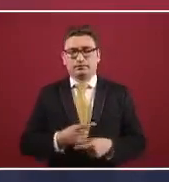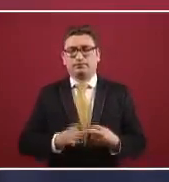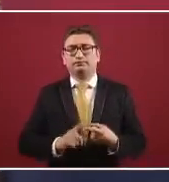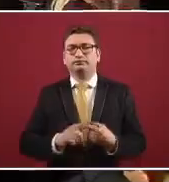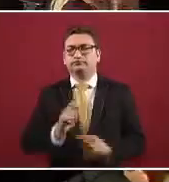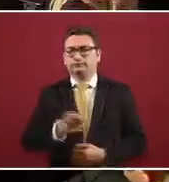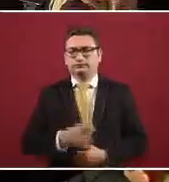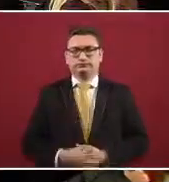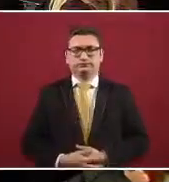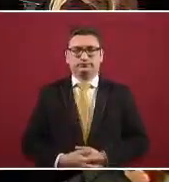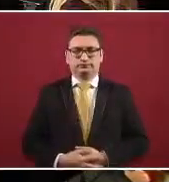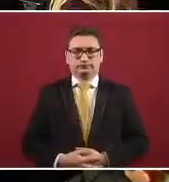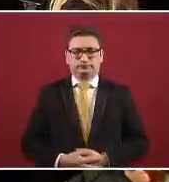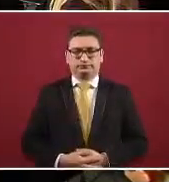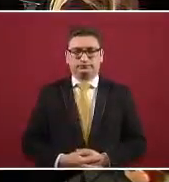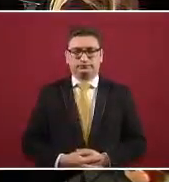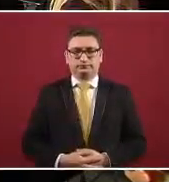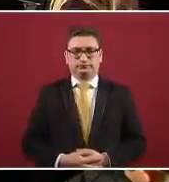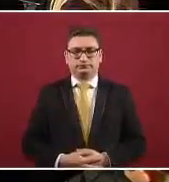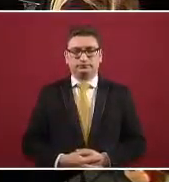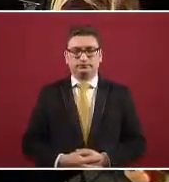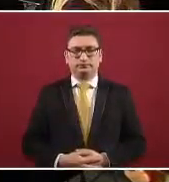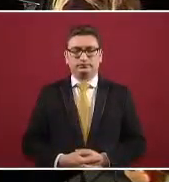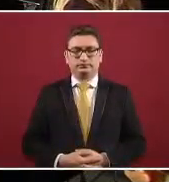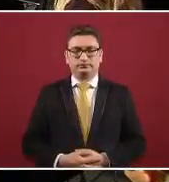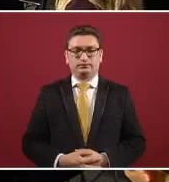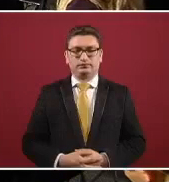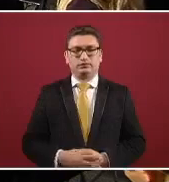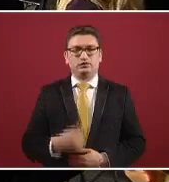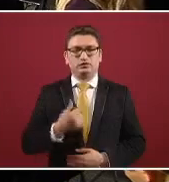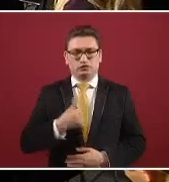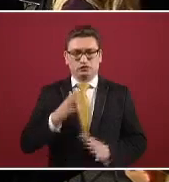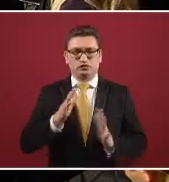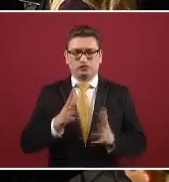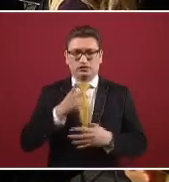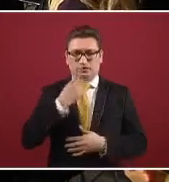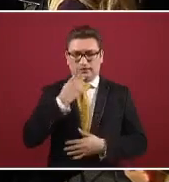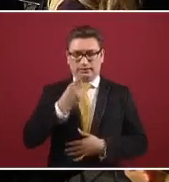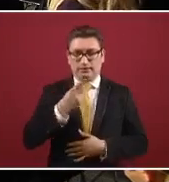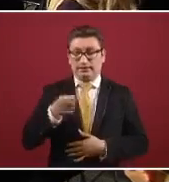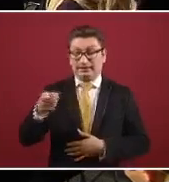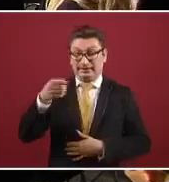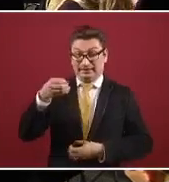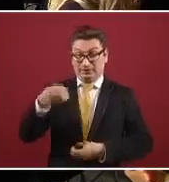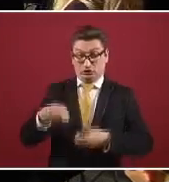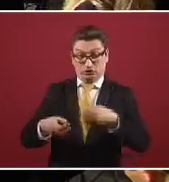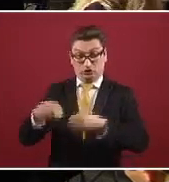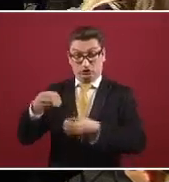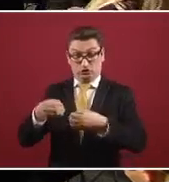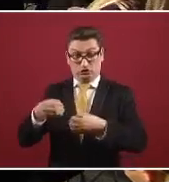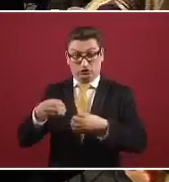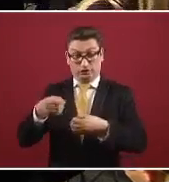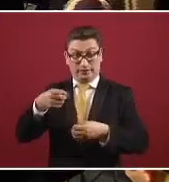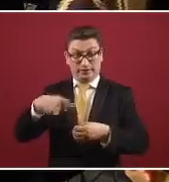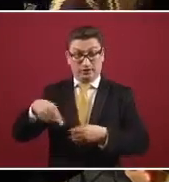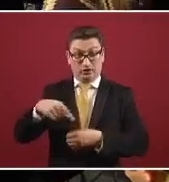corresponde a lo que ya planteé, del respeto al Poder Judicial,